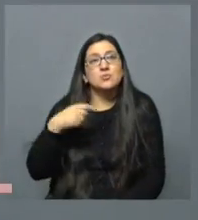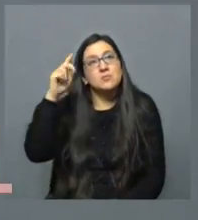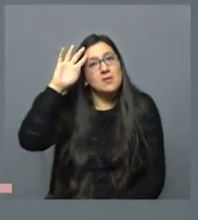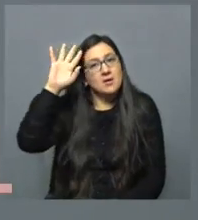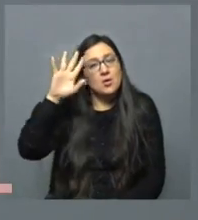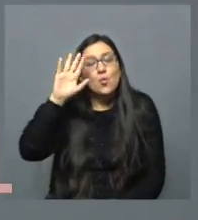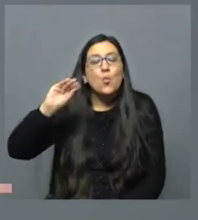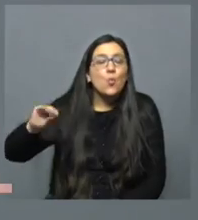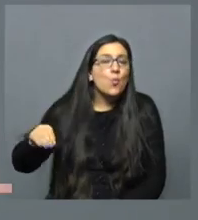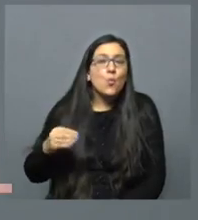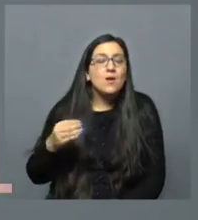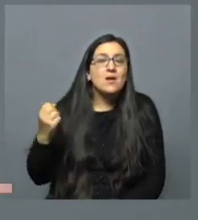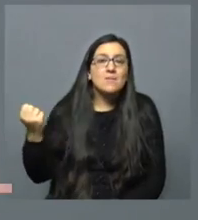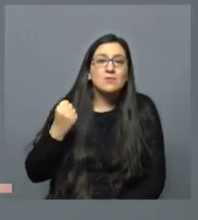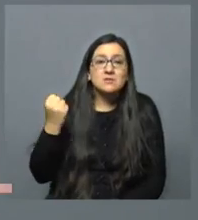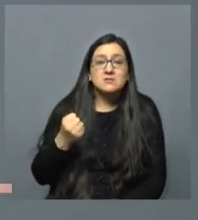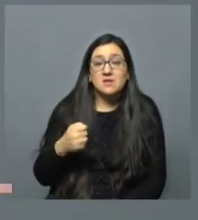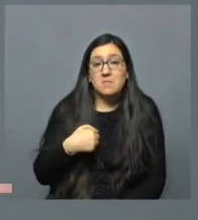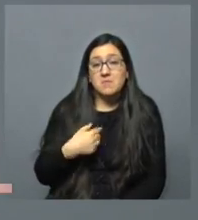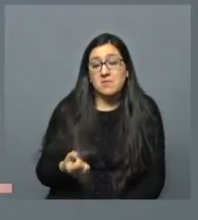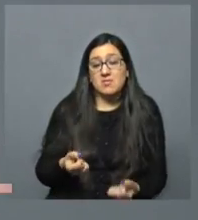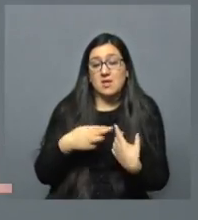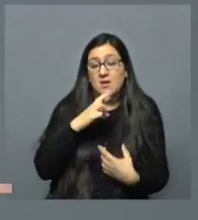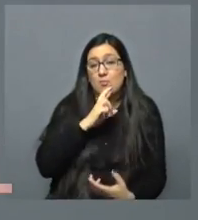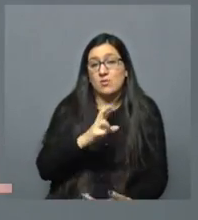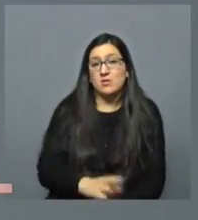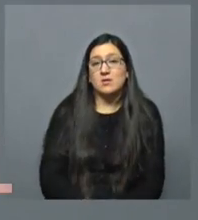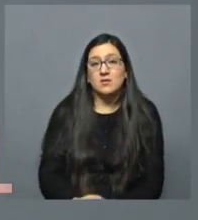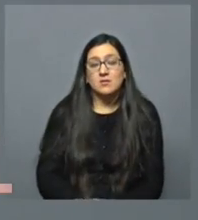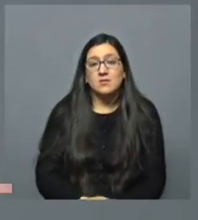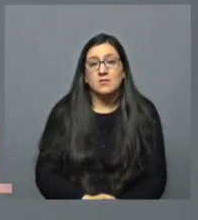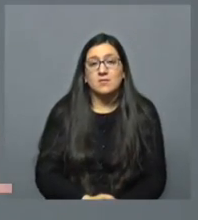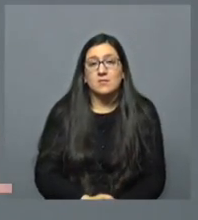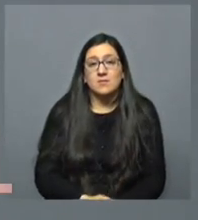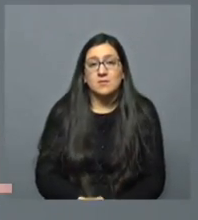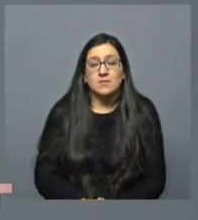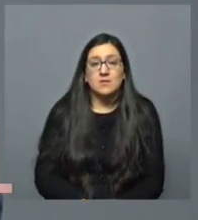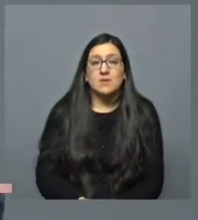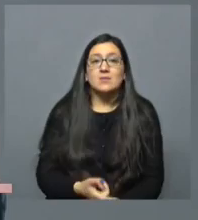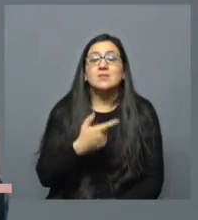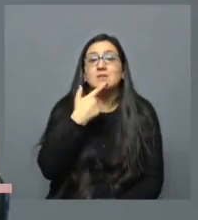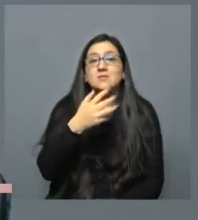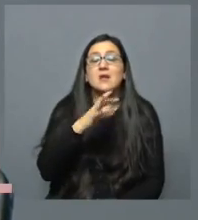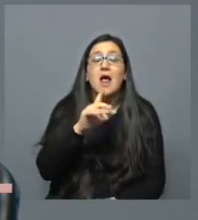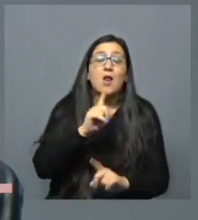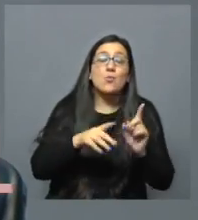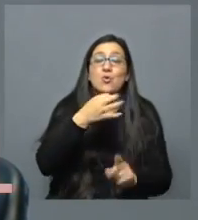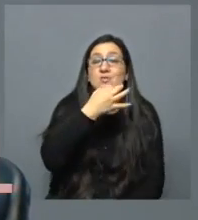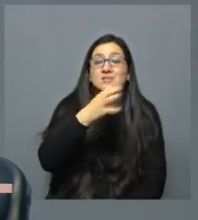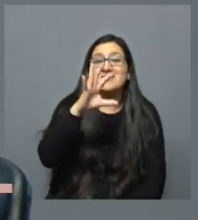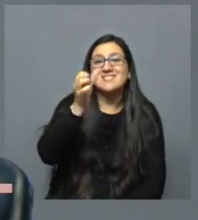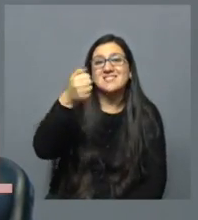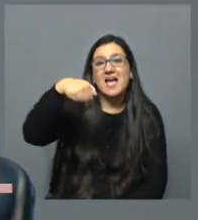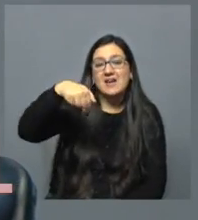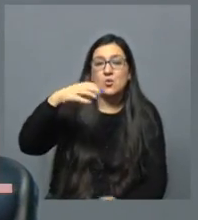¿cuál es la importancia si a mí Google me da respuestas, ¿no? Es decir, he escuchado gente decir, por ejemplo, hasta San Google, ¿no? Es decir, como me da todas las respuestas. Ahora,